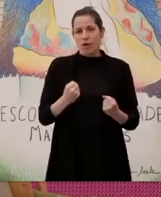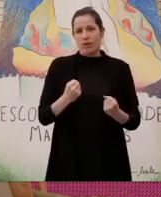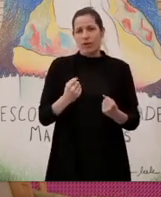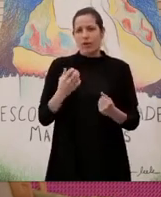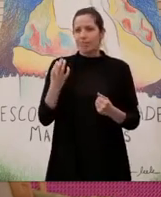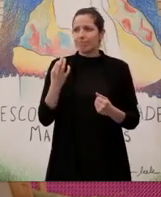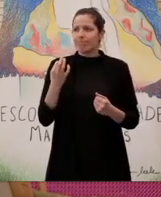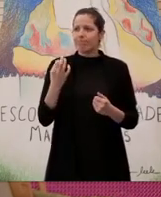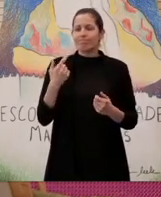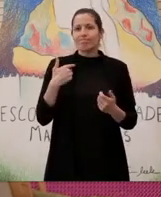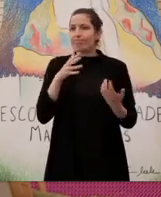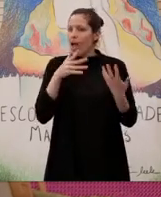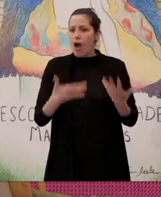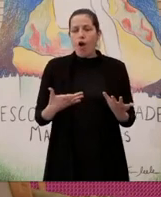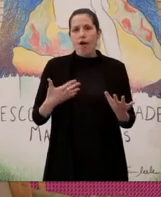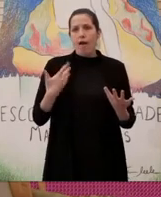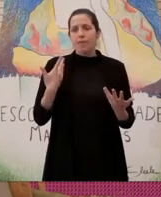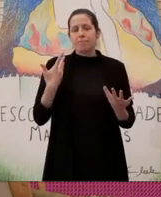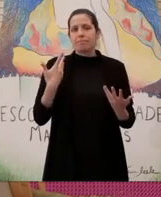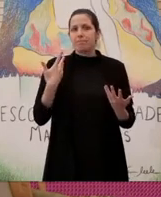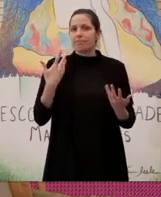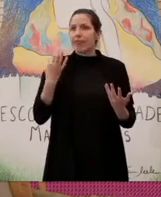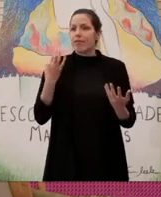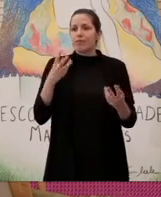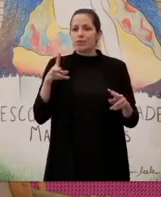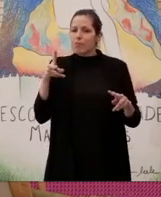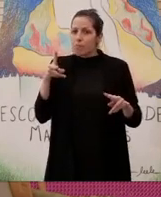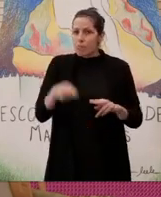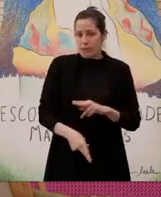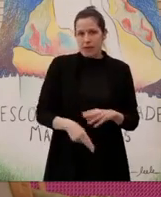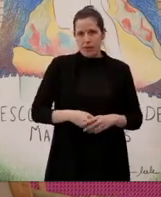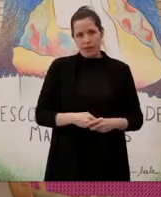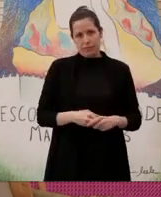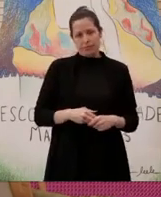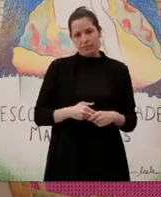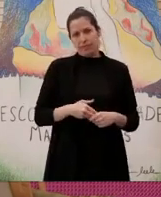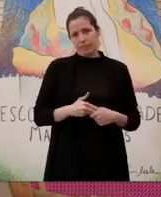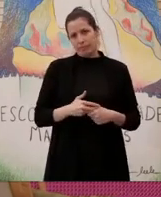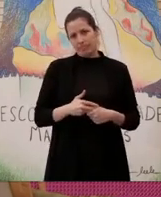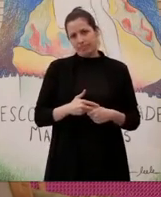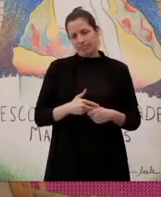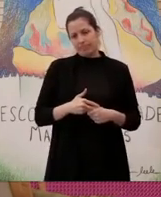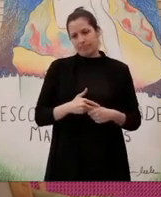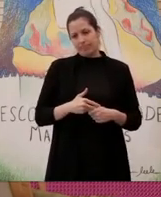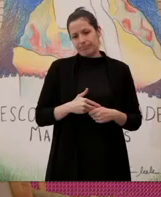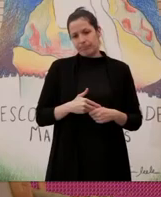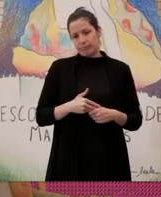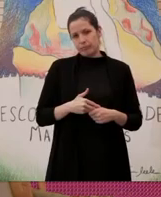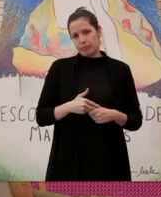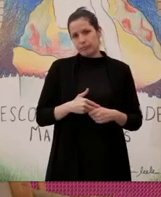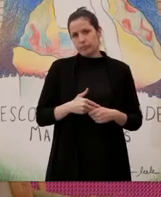prevención ya no ya estamos no Punto Final Pero antes de eso como bien sabemos hay moitas